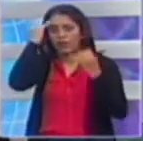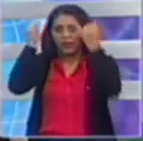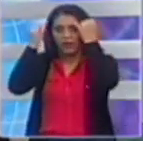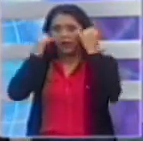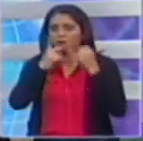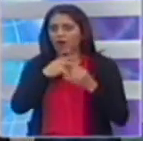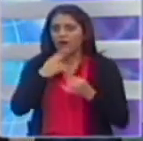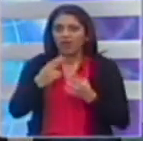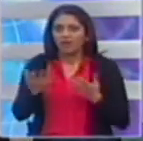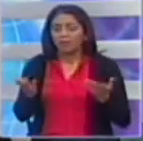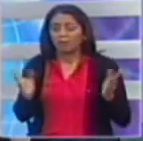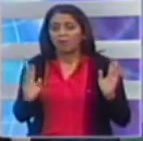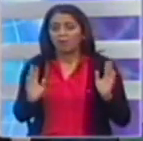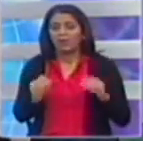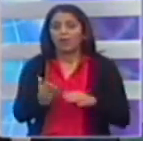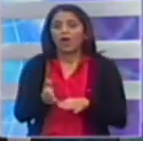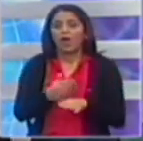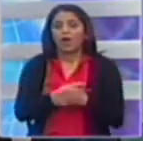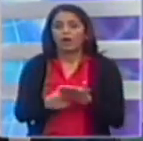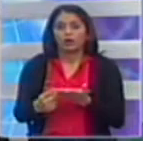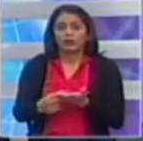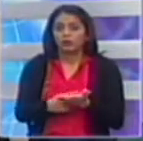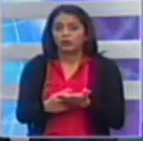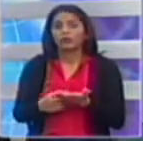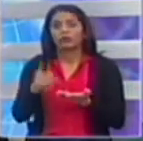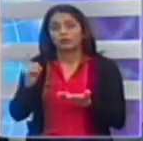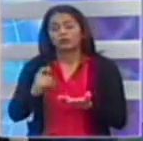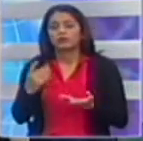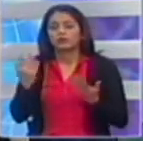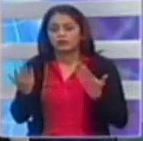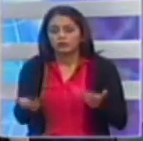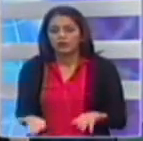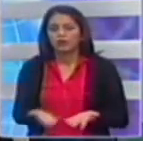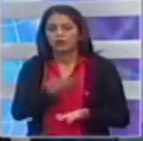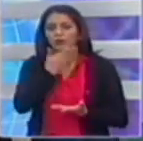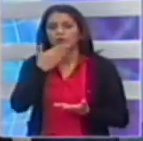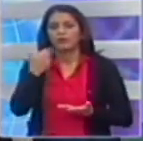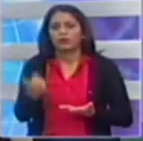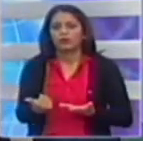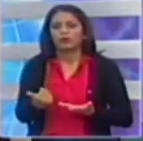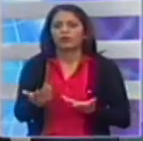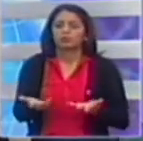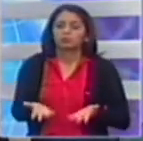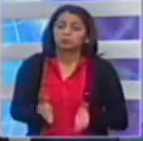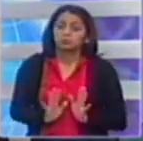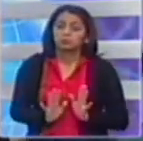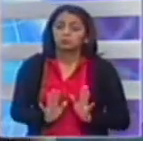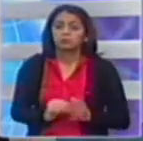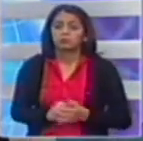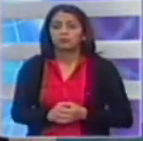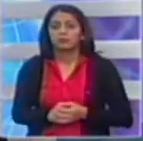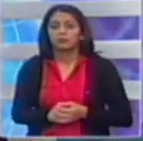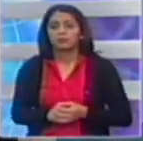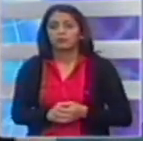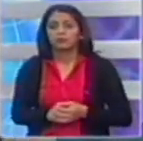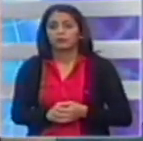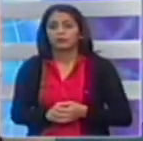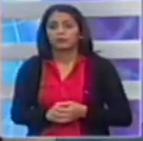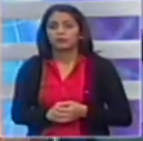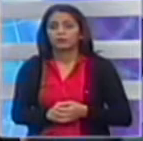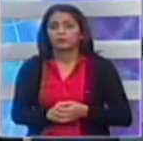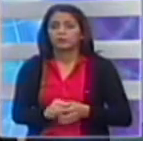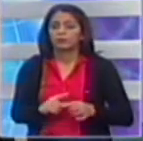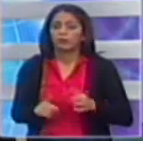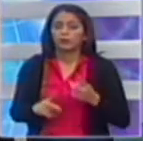vemos que los debates debieron haberse dado, que también lo conversábamos en torno a los correos que pudo haber tenido la desmaterialización de todos estos